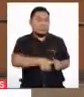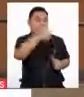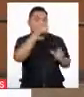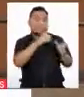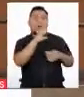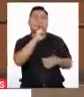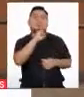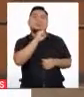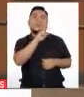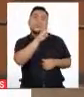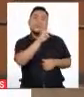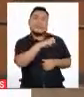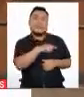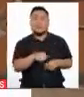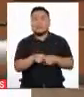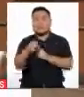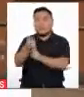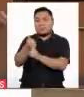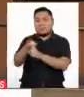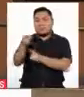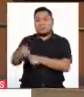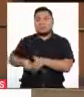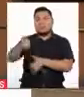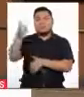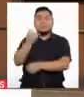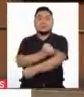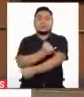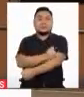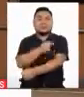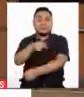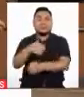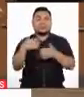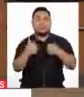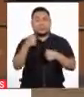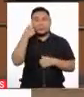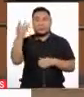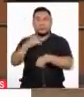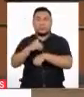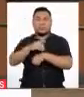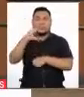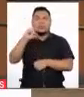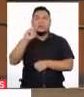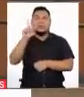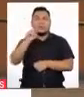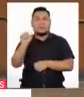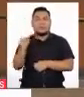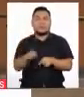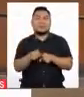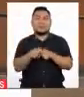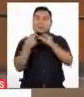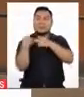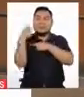de CONCITEC, con el propio jefe del Instituto Nacional de Salud, el doctor Cabezas, como también el